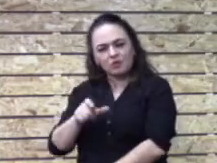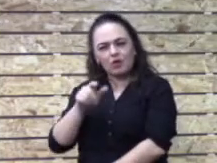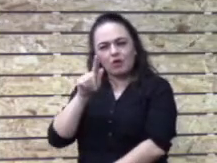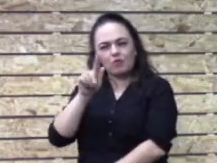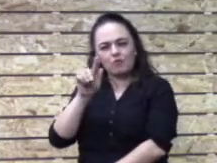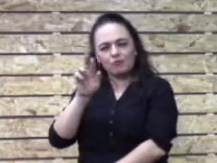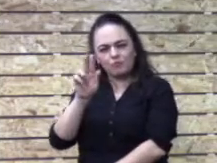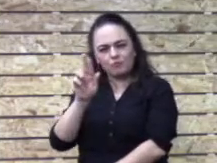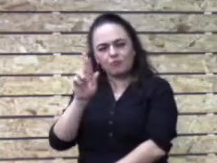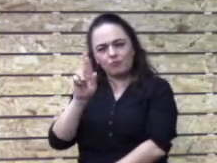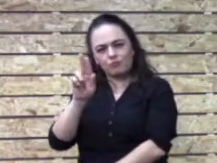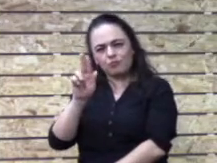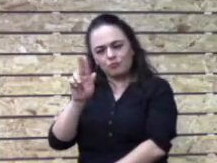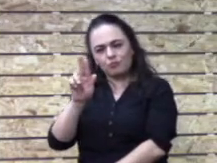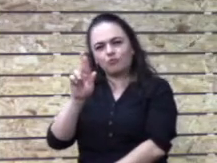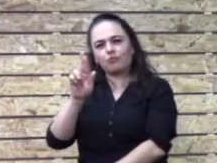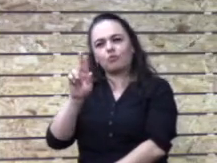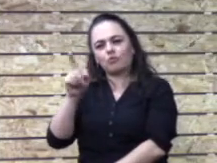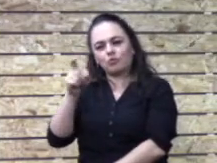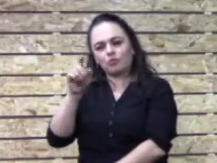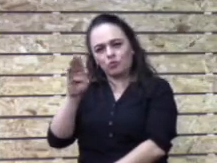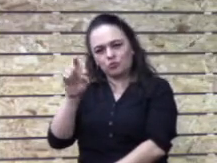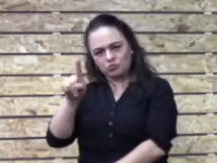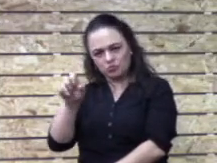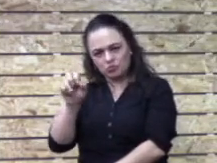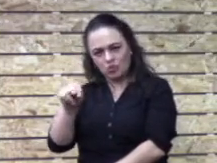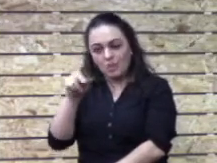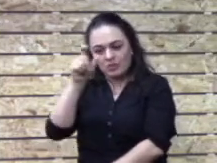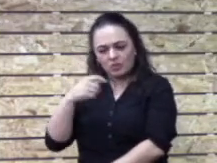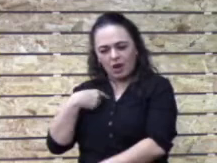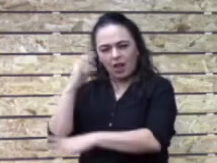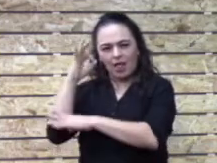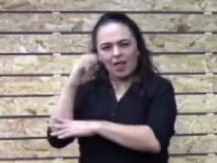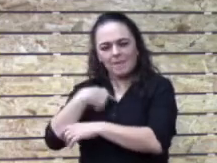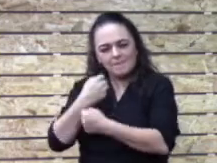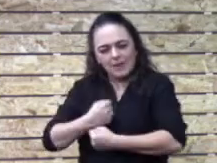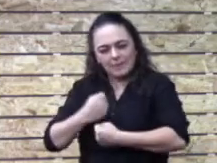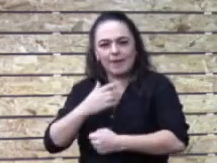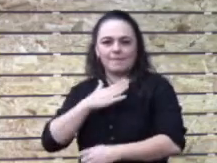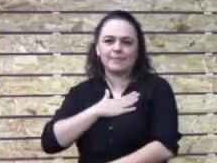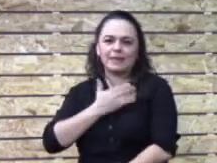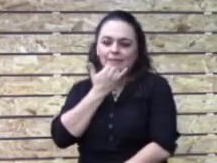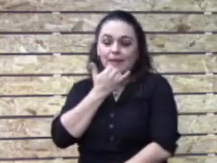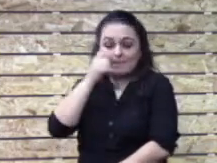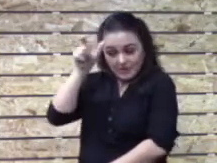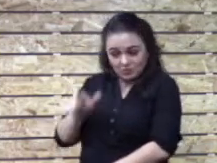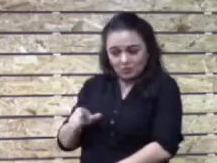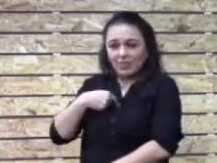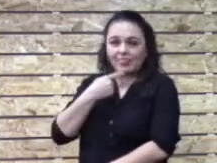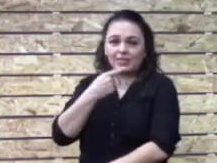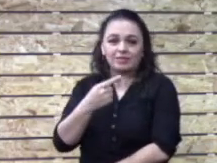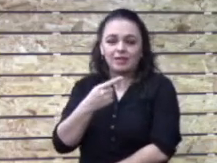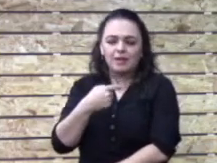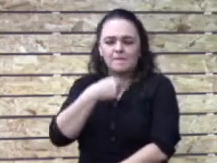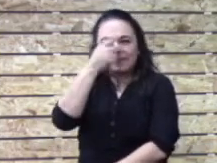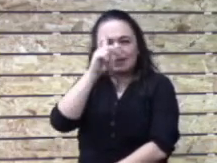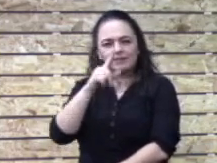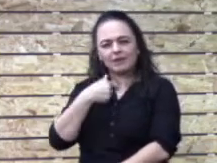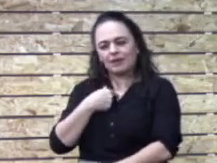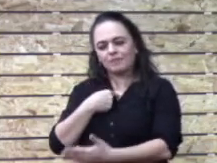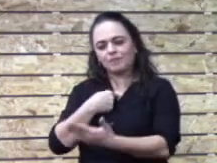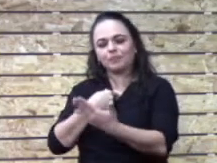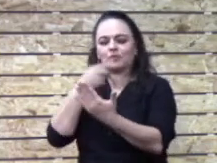predicadores favoritos, es que él dice que es como si Dios viera este diálogo